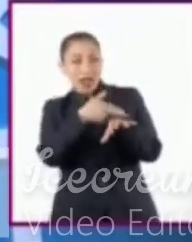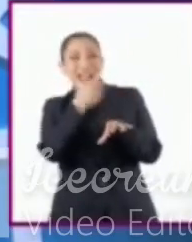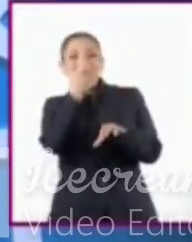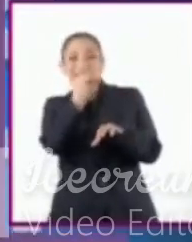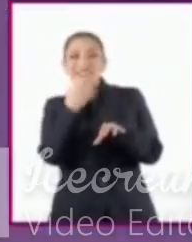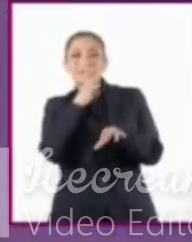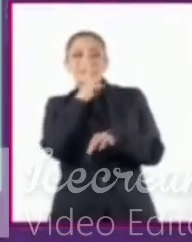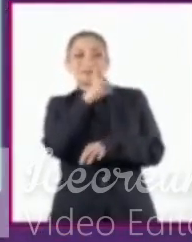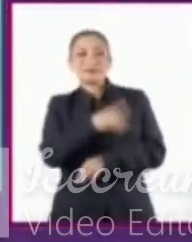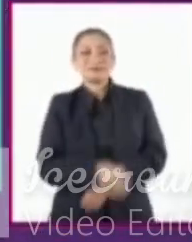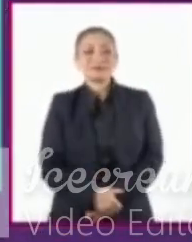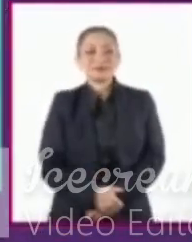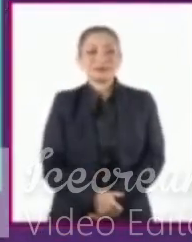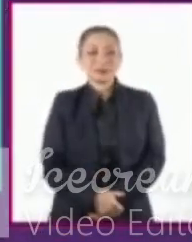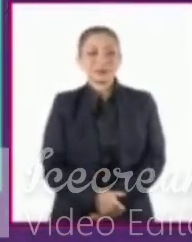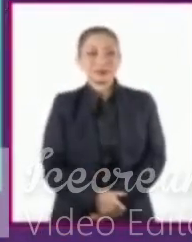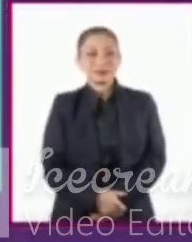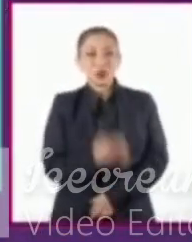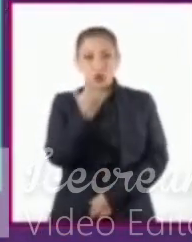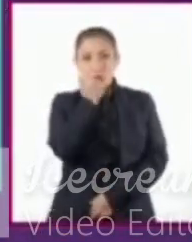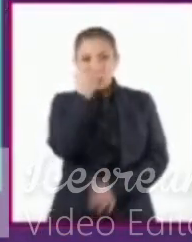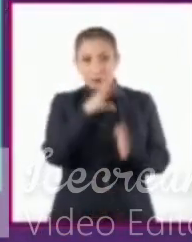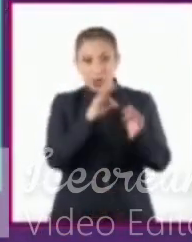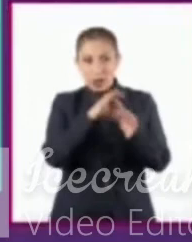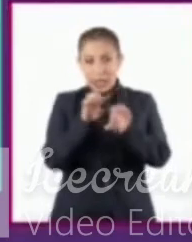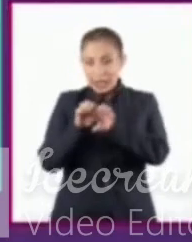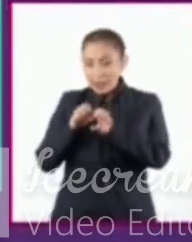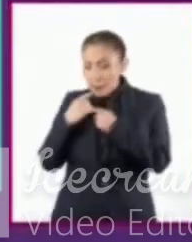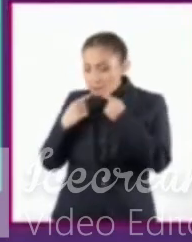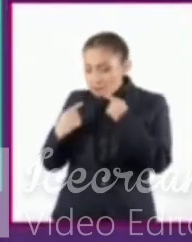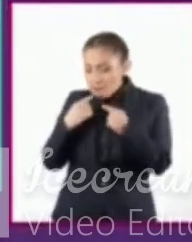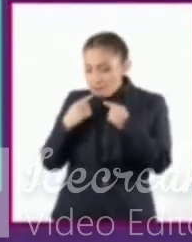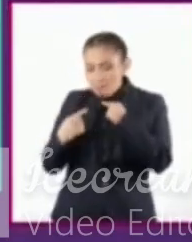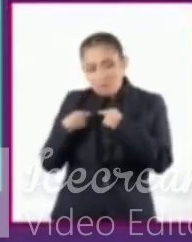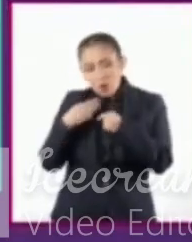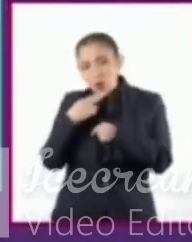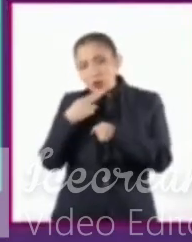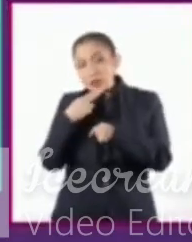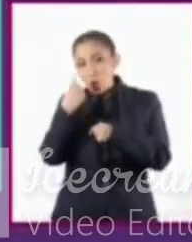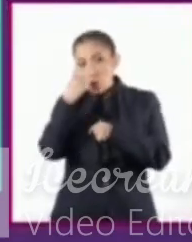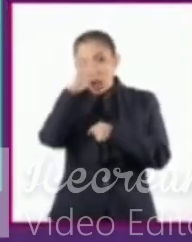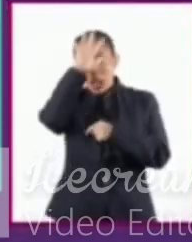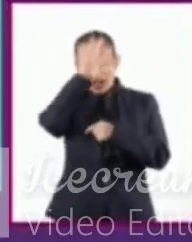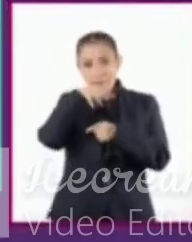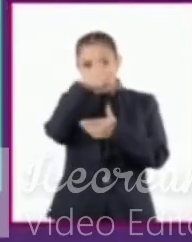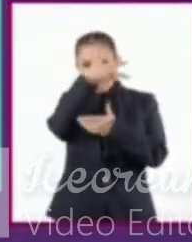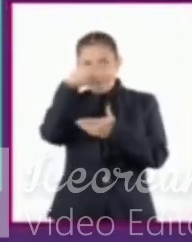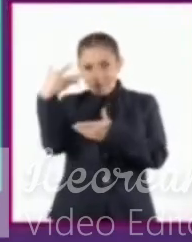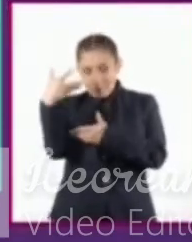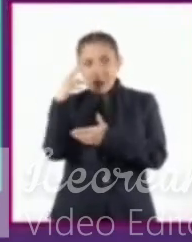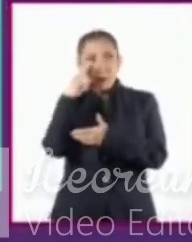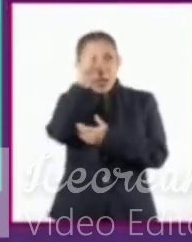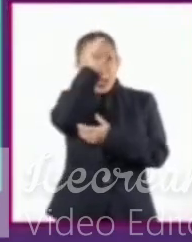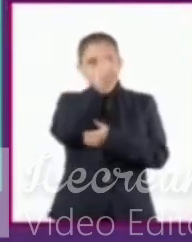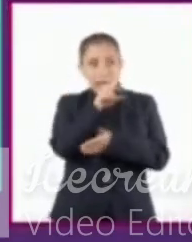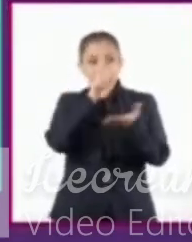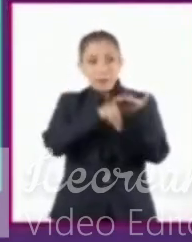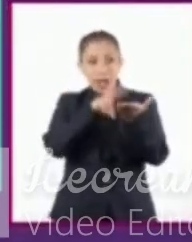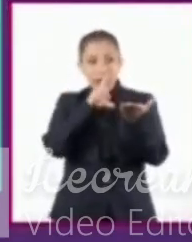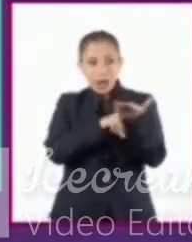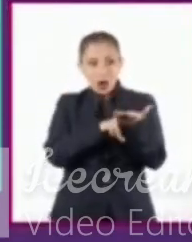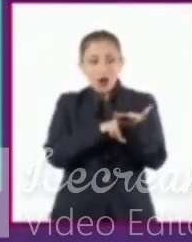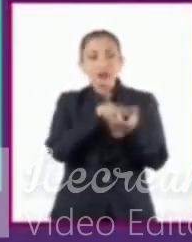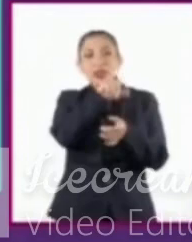planteada. Un alumno explicó que en su equipo decidieron utilizar una tabla donde registraron los valores